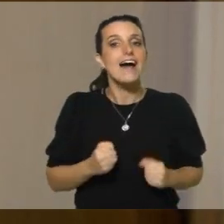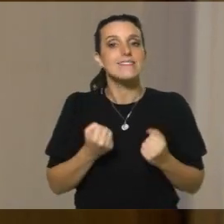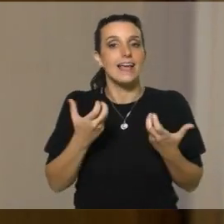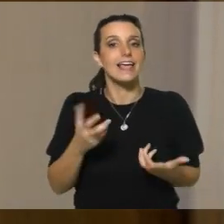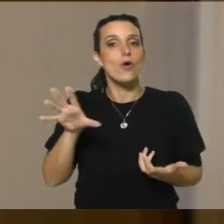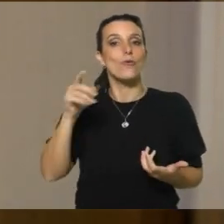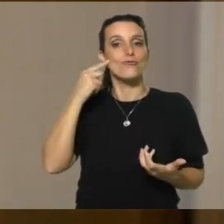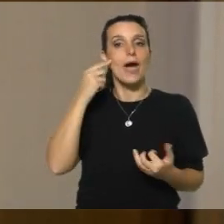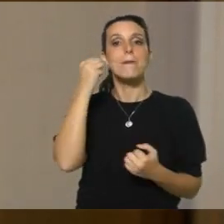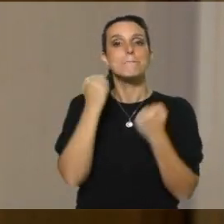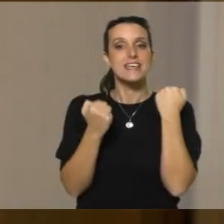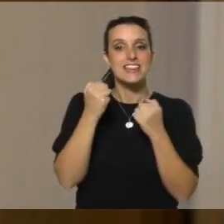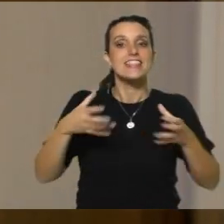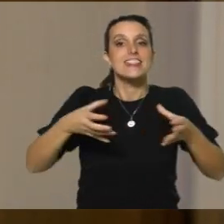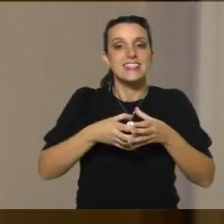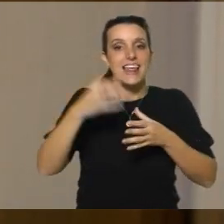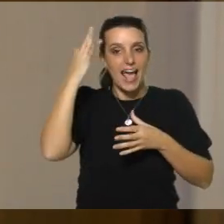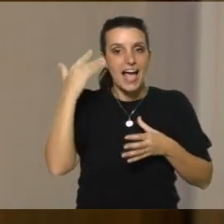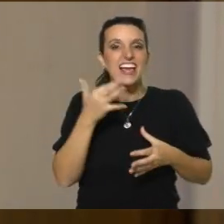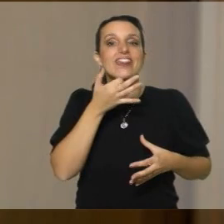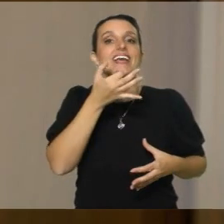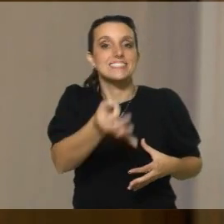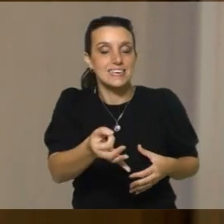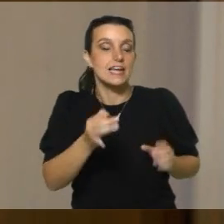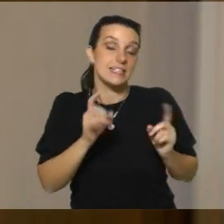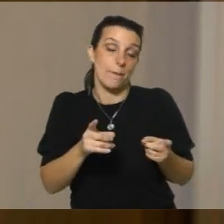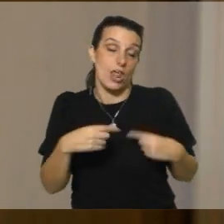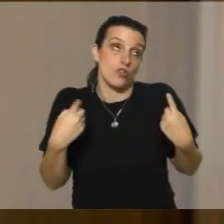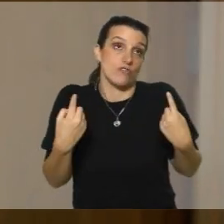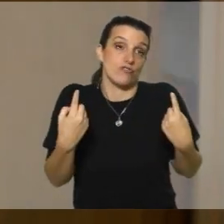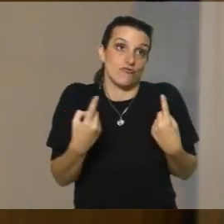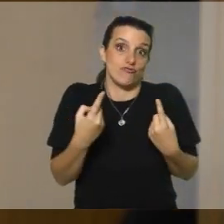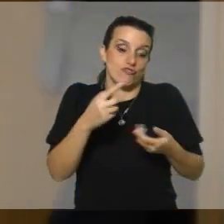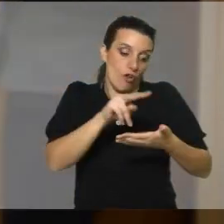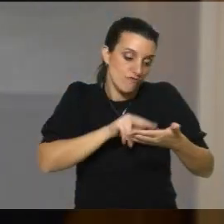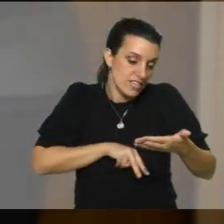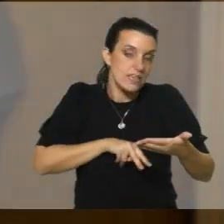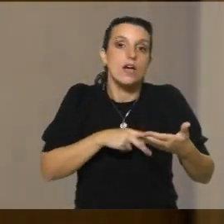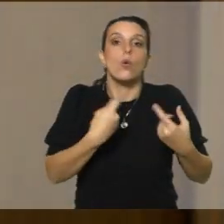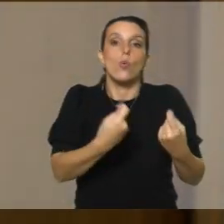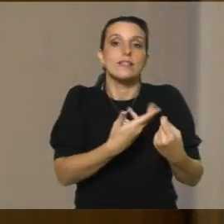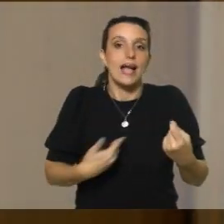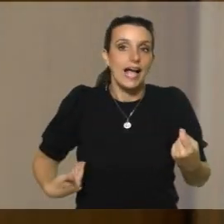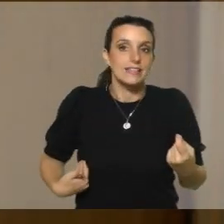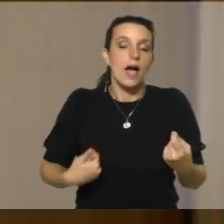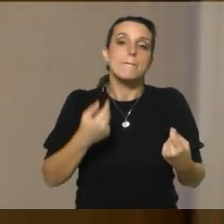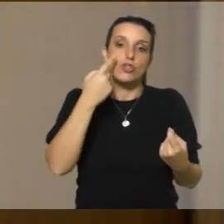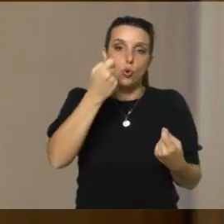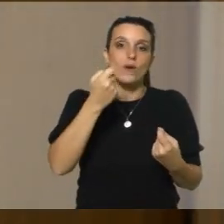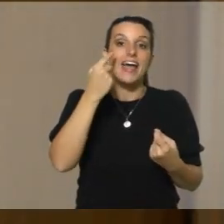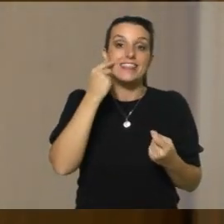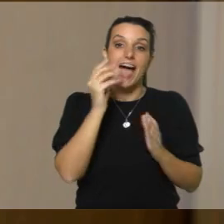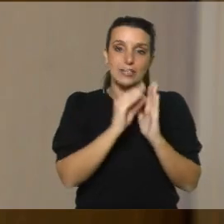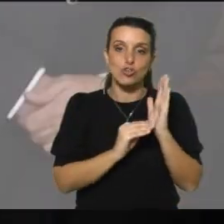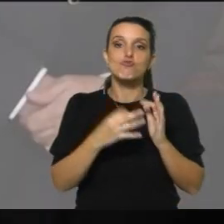escuchar a la ministra y al equipo económico Porque si bien estuvimos leyendo gran parte de la rendición vemos que hay cifras que son